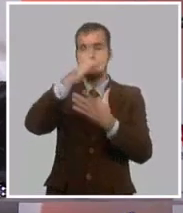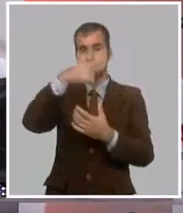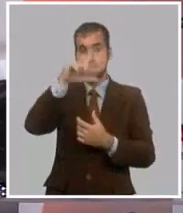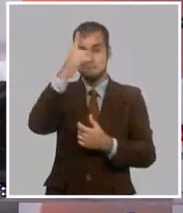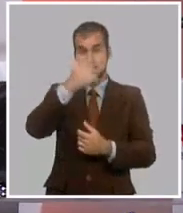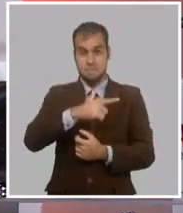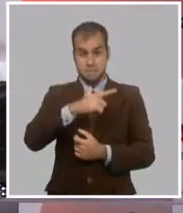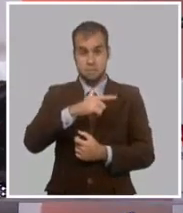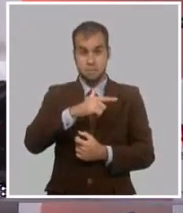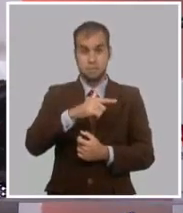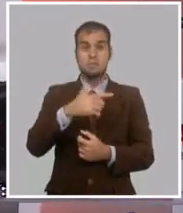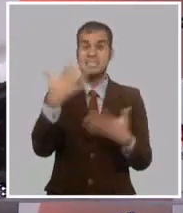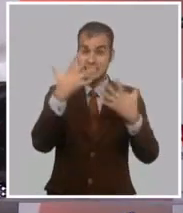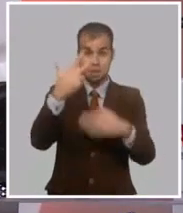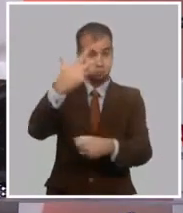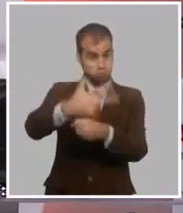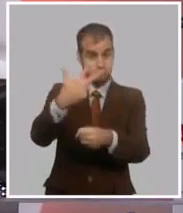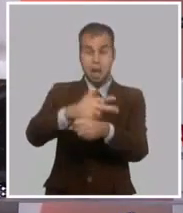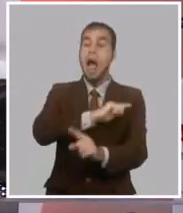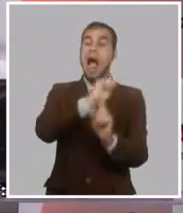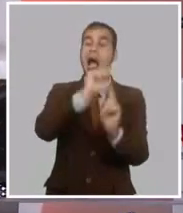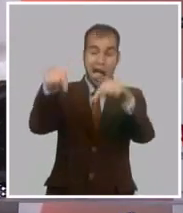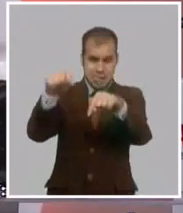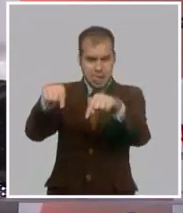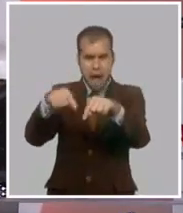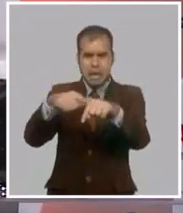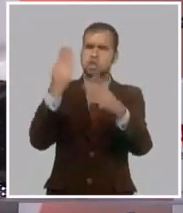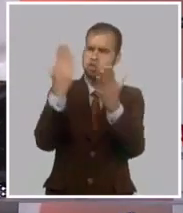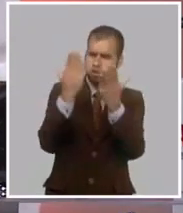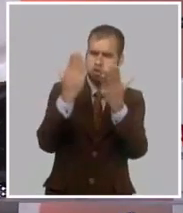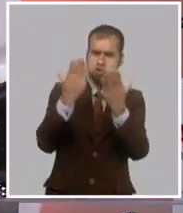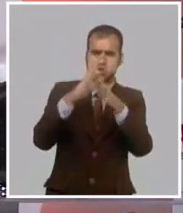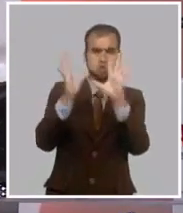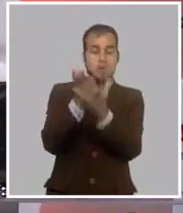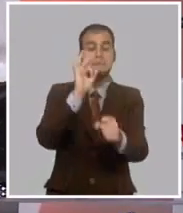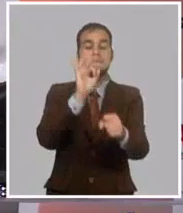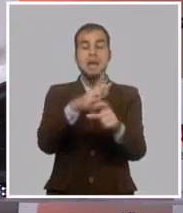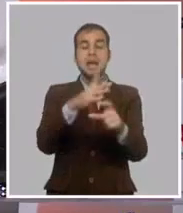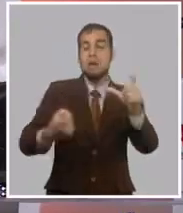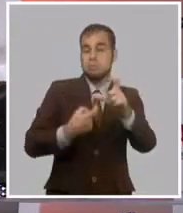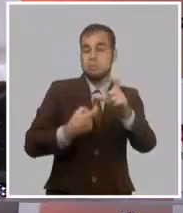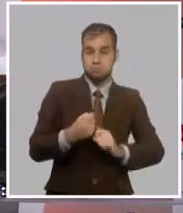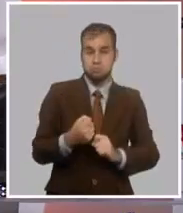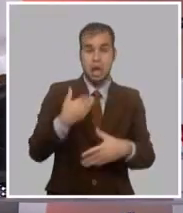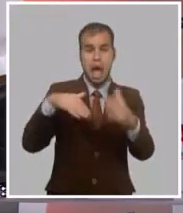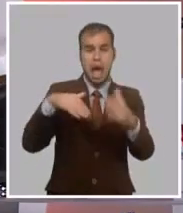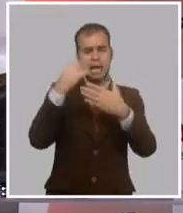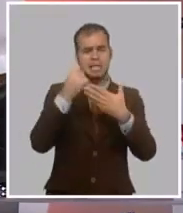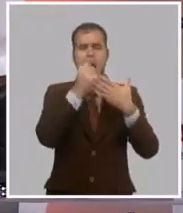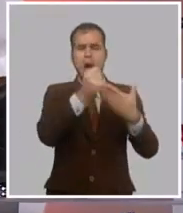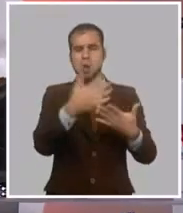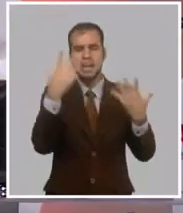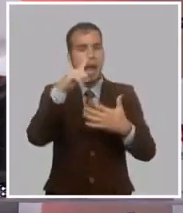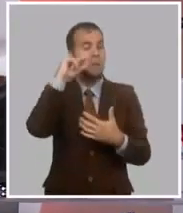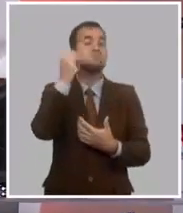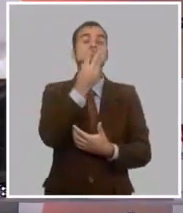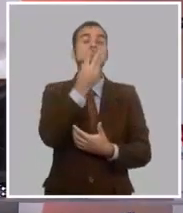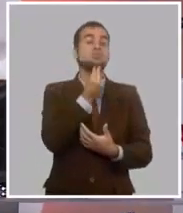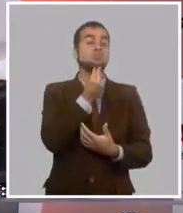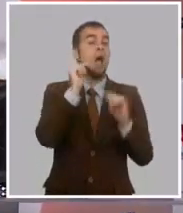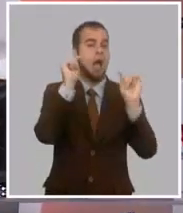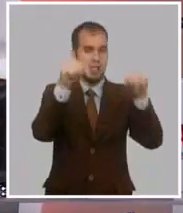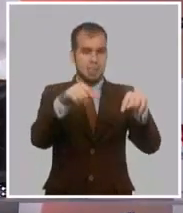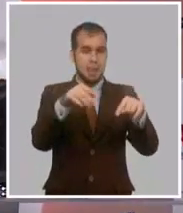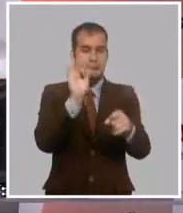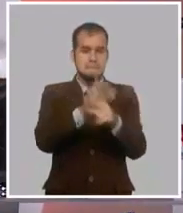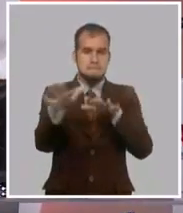quizás muchos de ellos de inicios de la guerra por José Joaquín Palma, que había sido ayudante de Céspedes, para preparar aquel libro